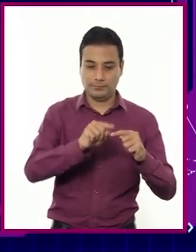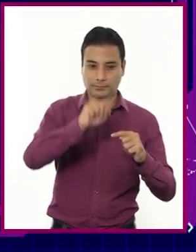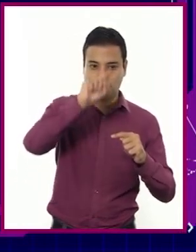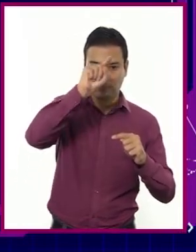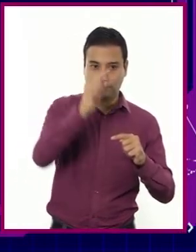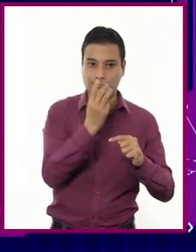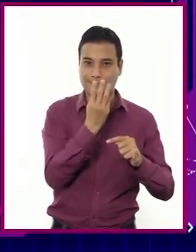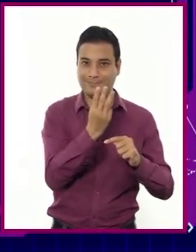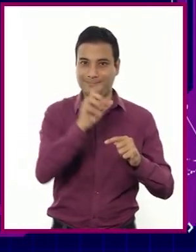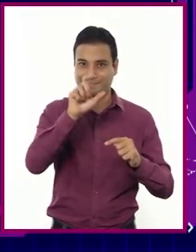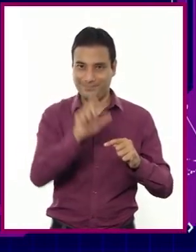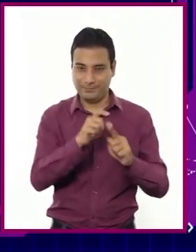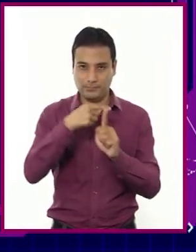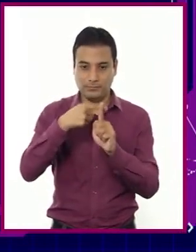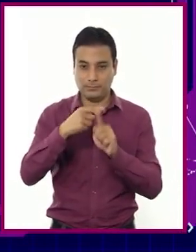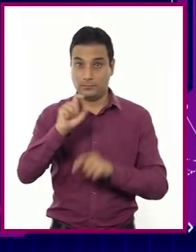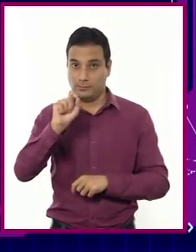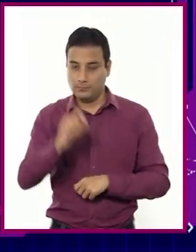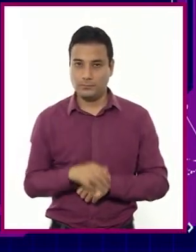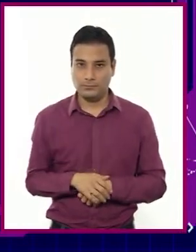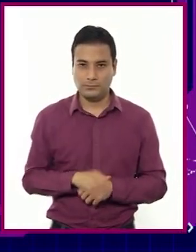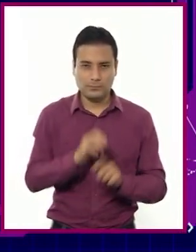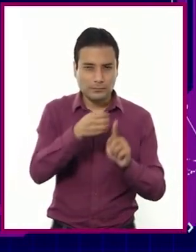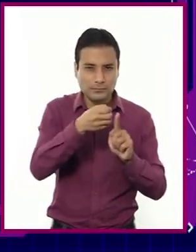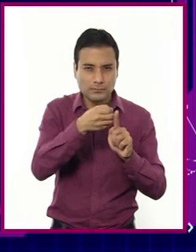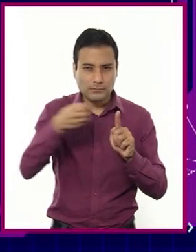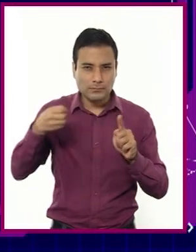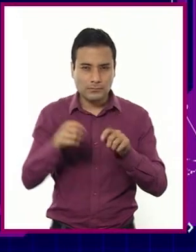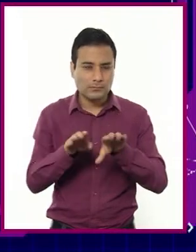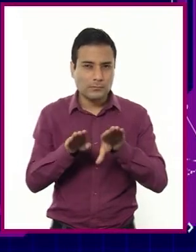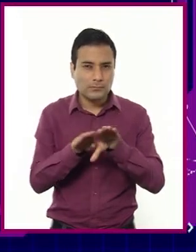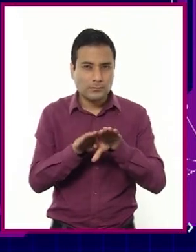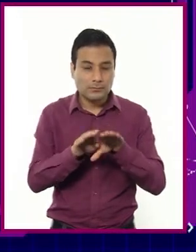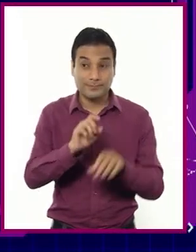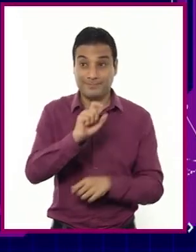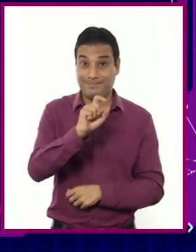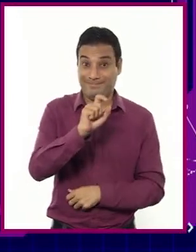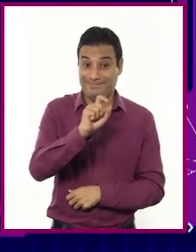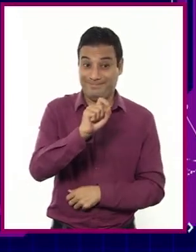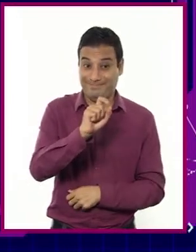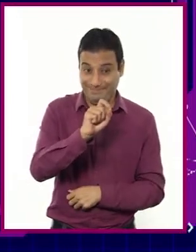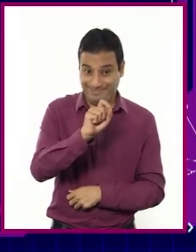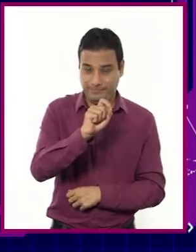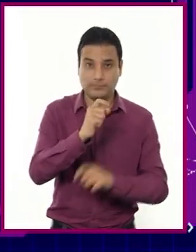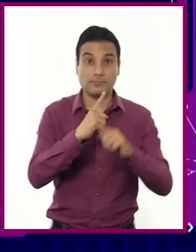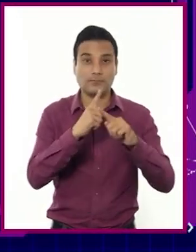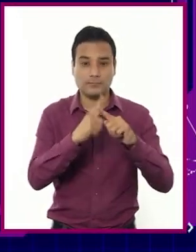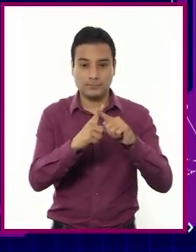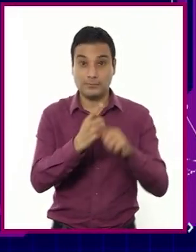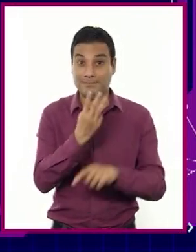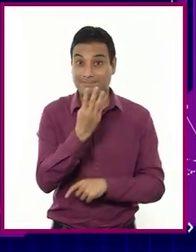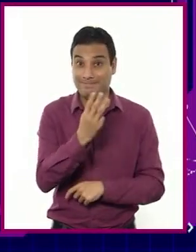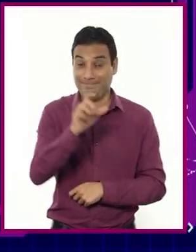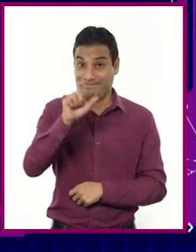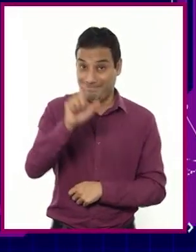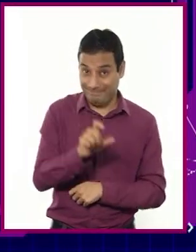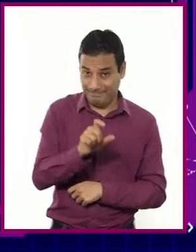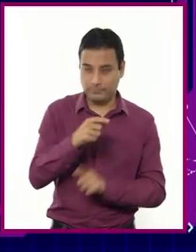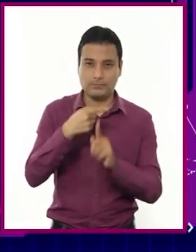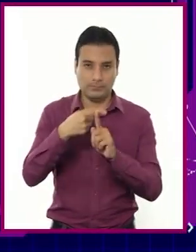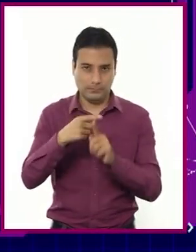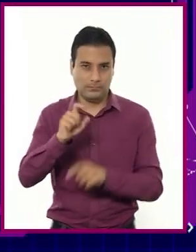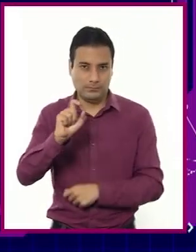20. Así, la expresión que representa el área es 20 que multiplica a 3x más